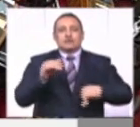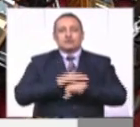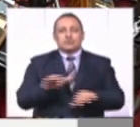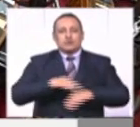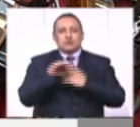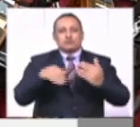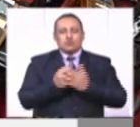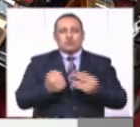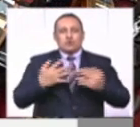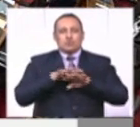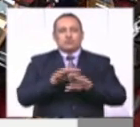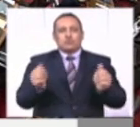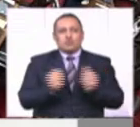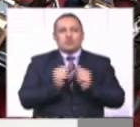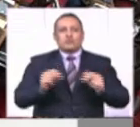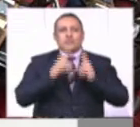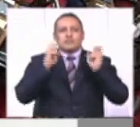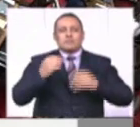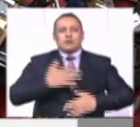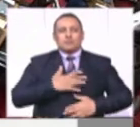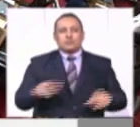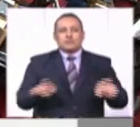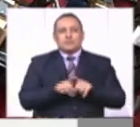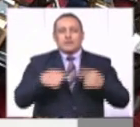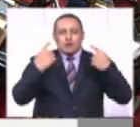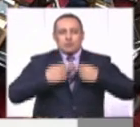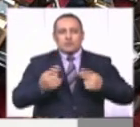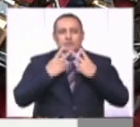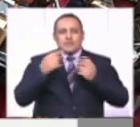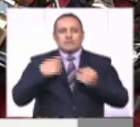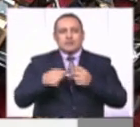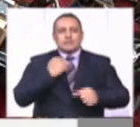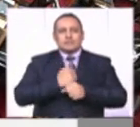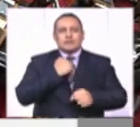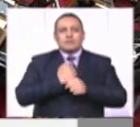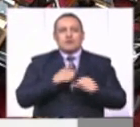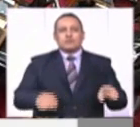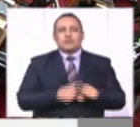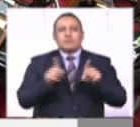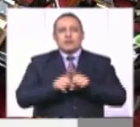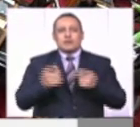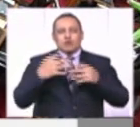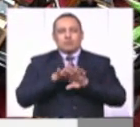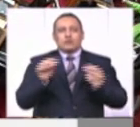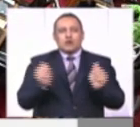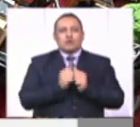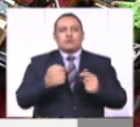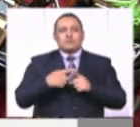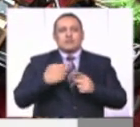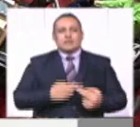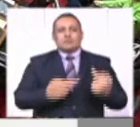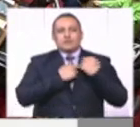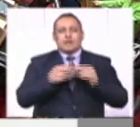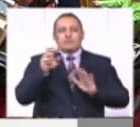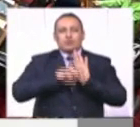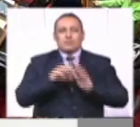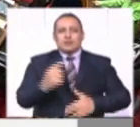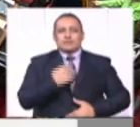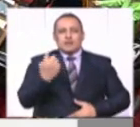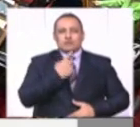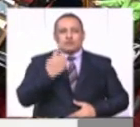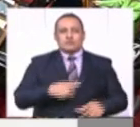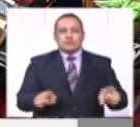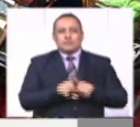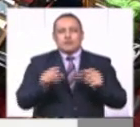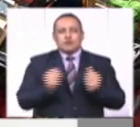extinción de dominio a fin de precisar la definición de actividad ilícita e incorporar facultades al programa Nacional de